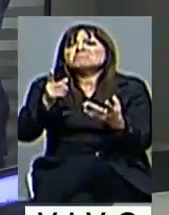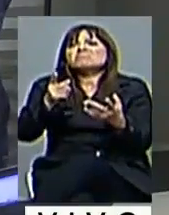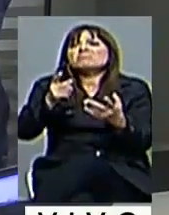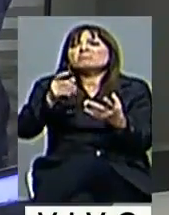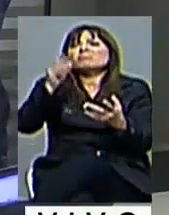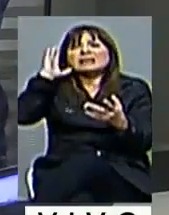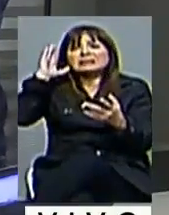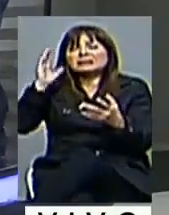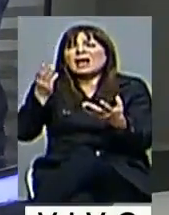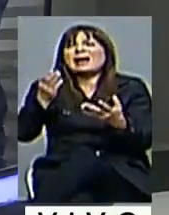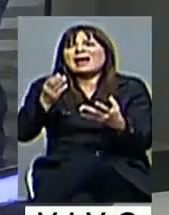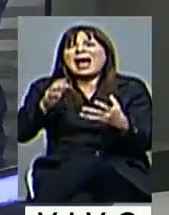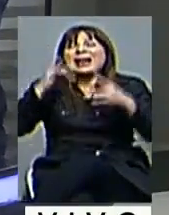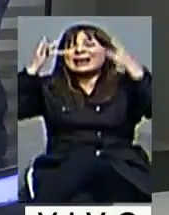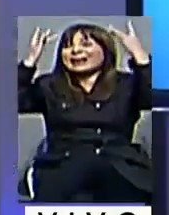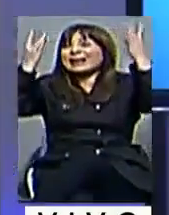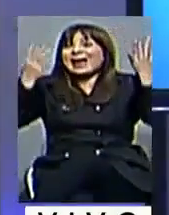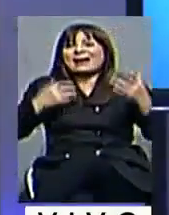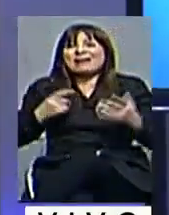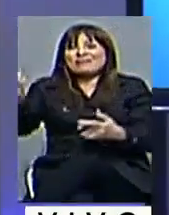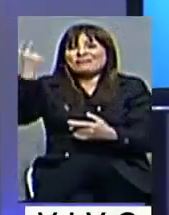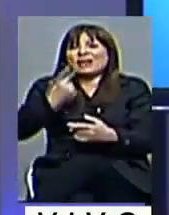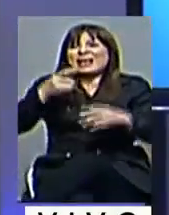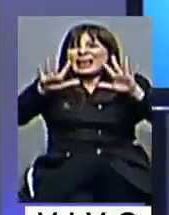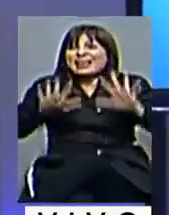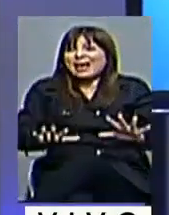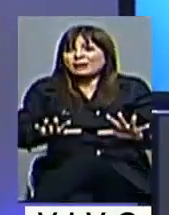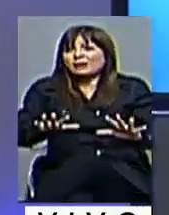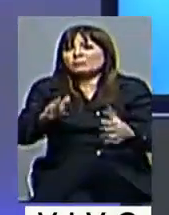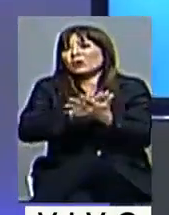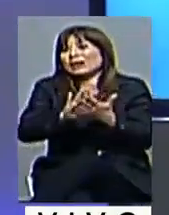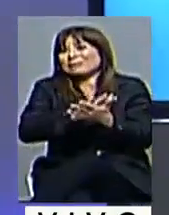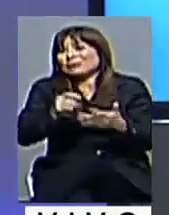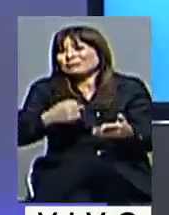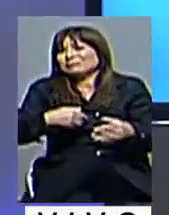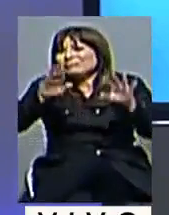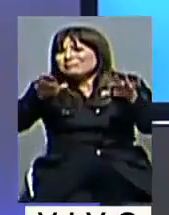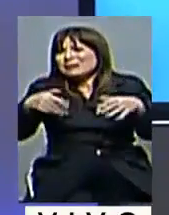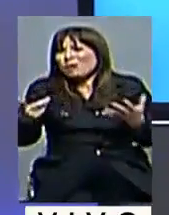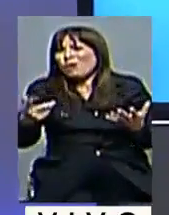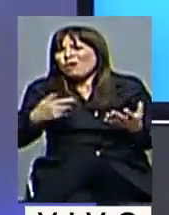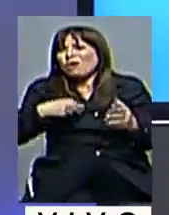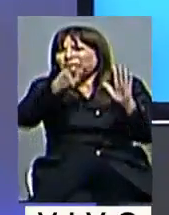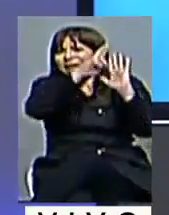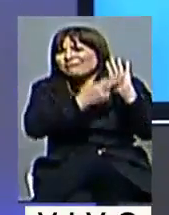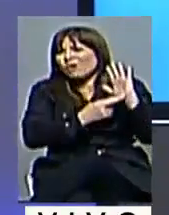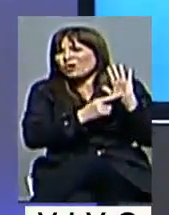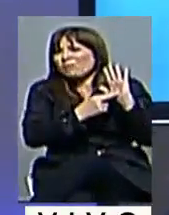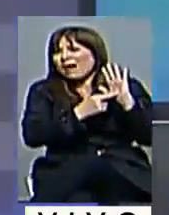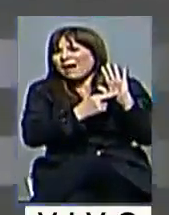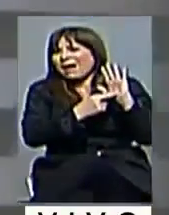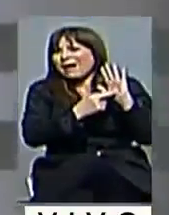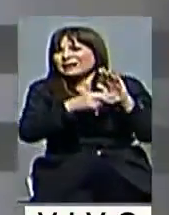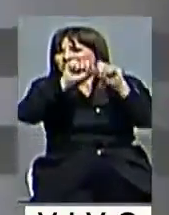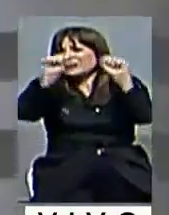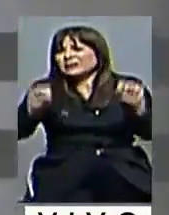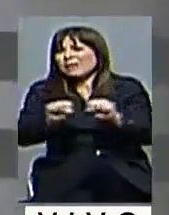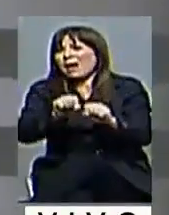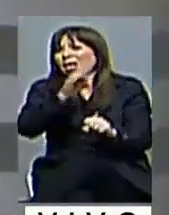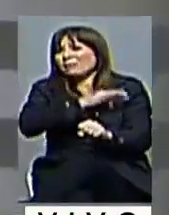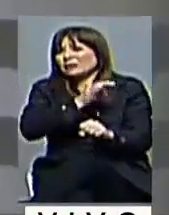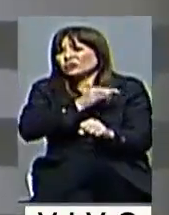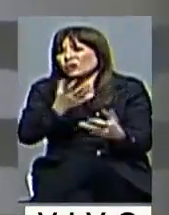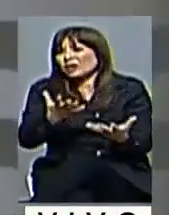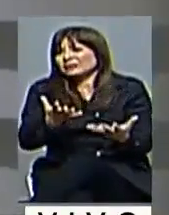sí. Cuando pasó de las calles a la moneda, pero lo mismo que la reforma al sistema de pensiones, la